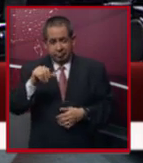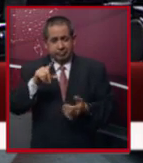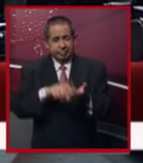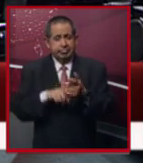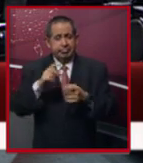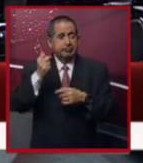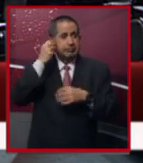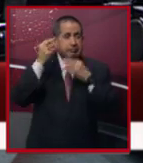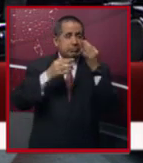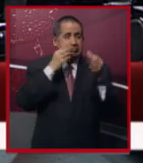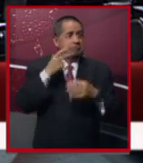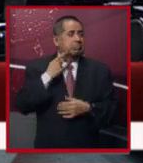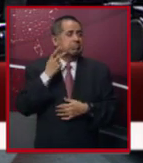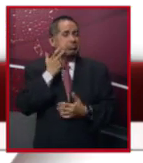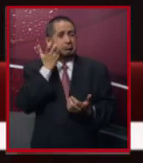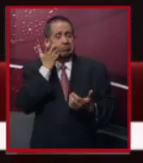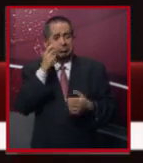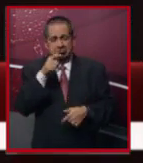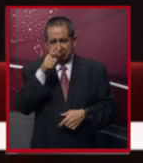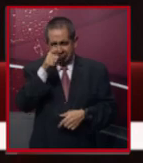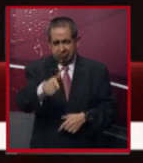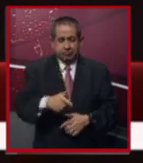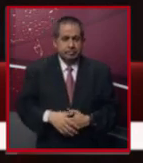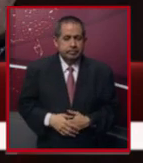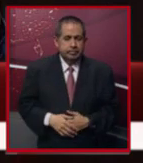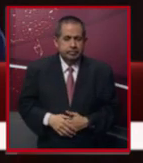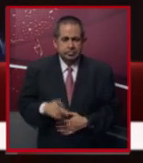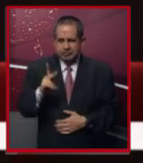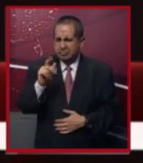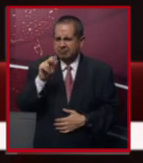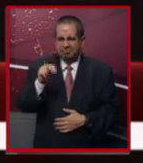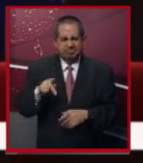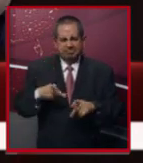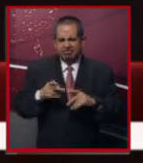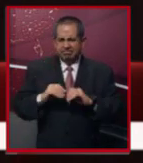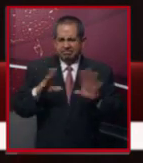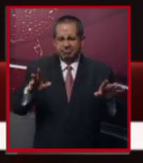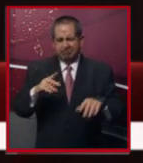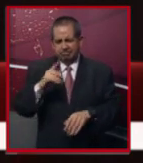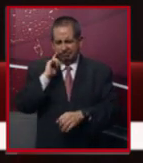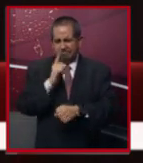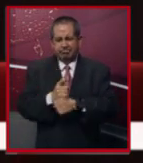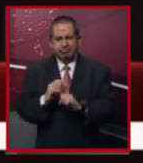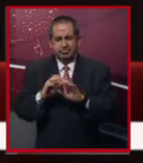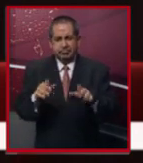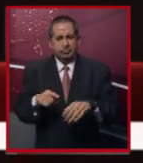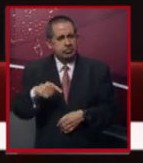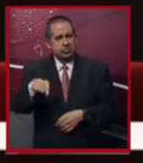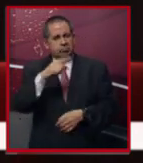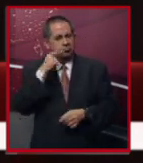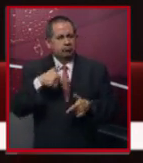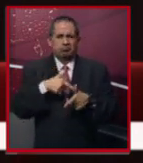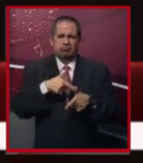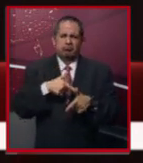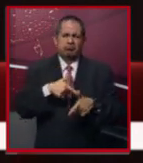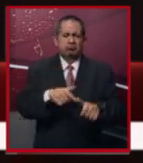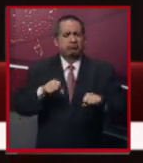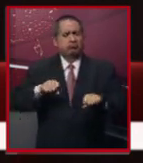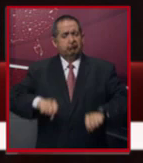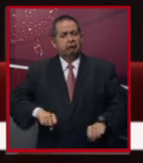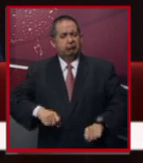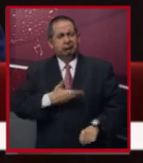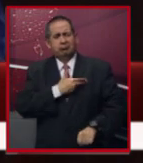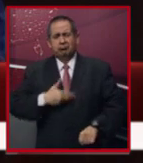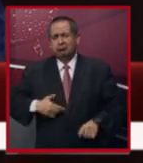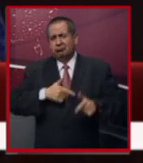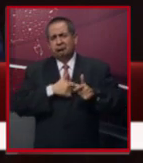son las campañas políticas. El plan está claro y es muy simple: perpetuarse en el poder. Y si para